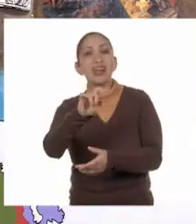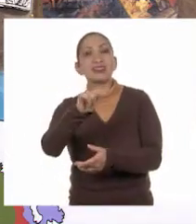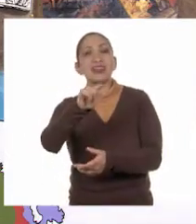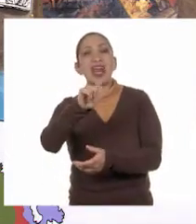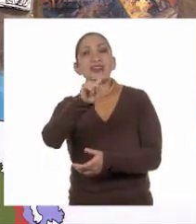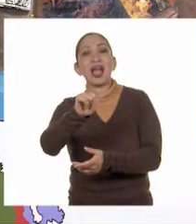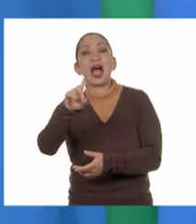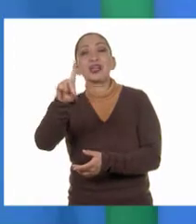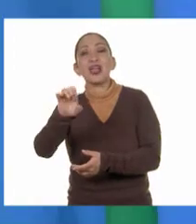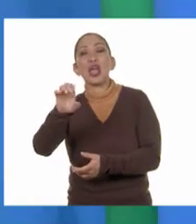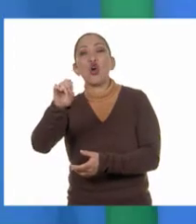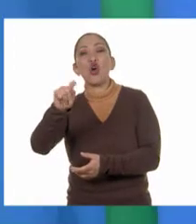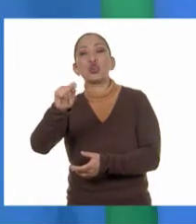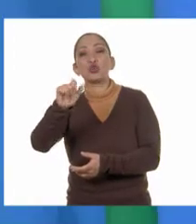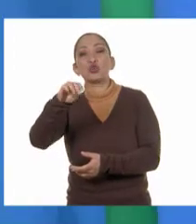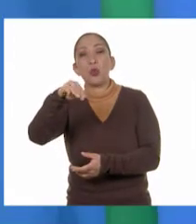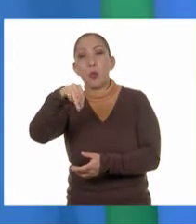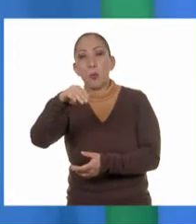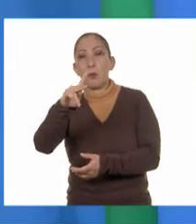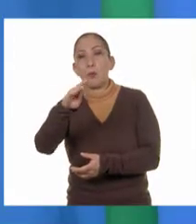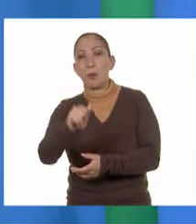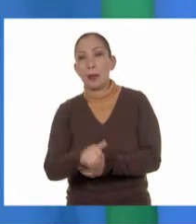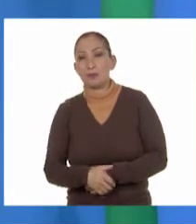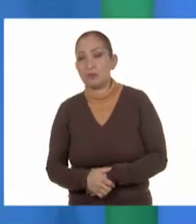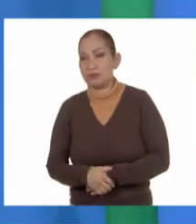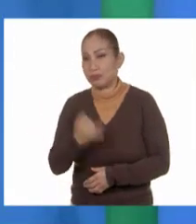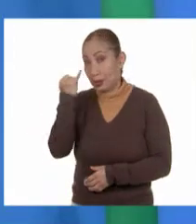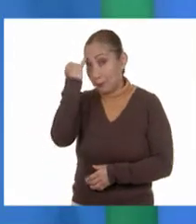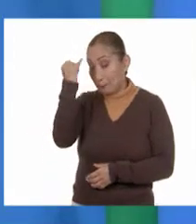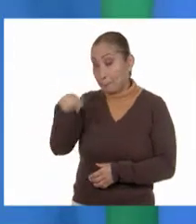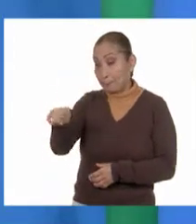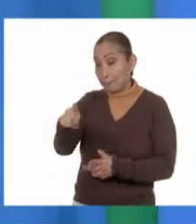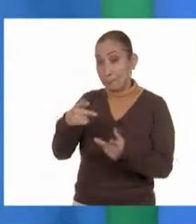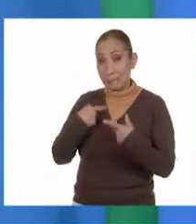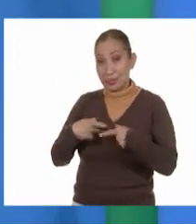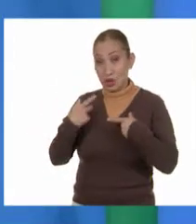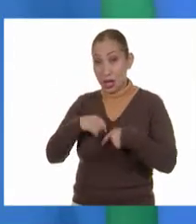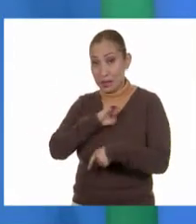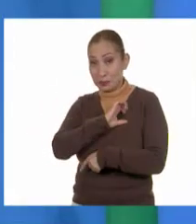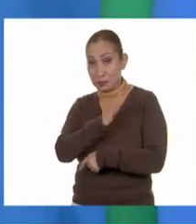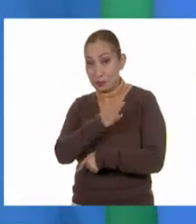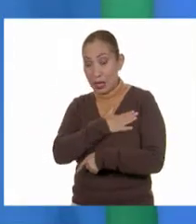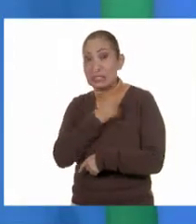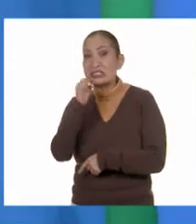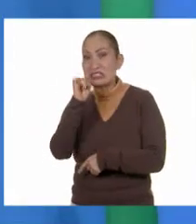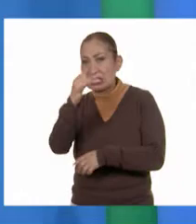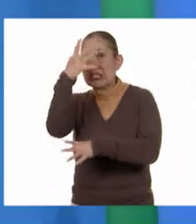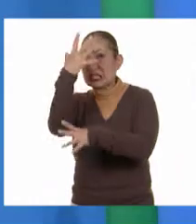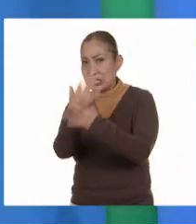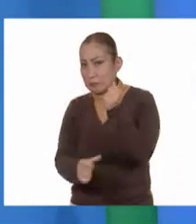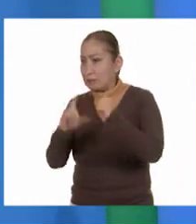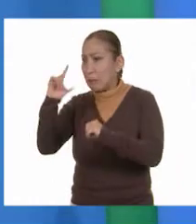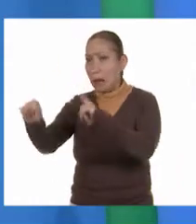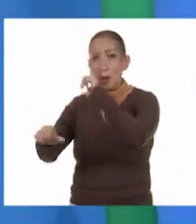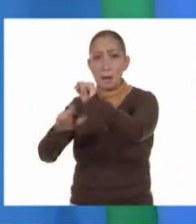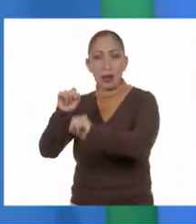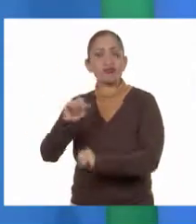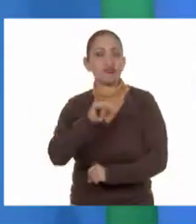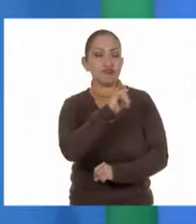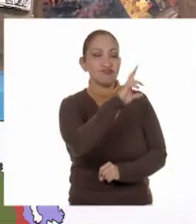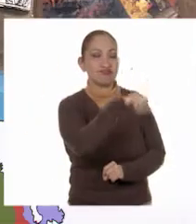Otumba. Y déjeme adivinar, los españoles y sus aliados lograron escapar otra vez.